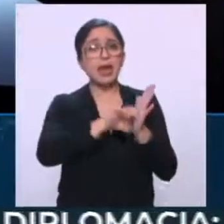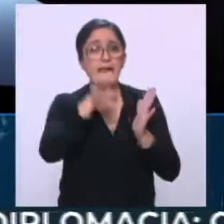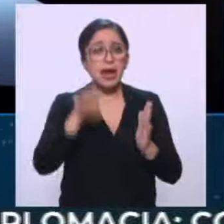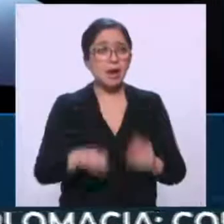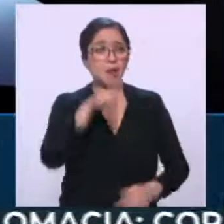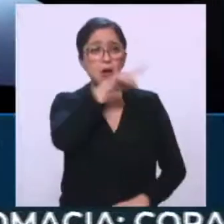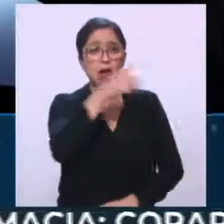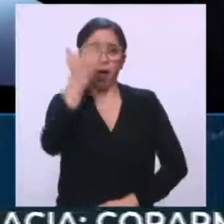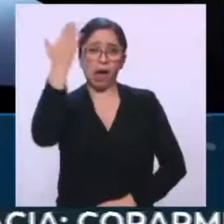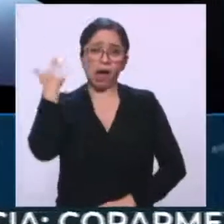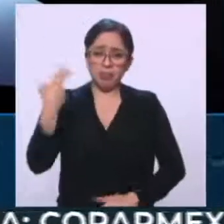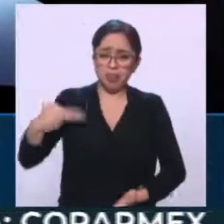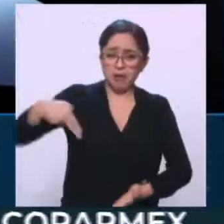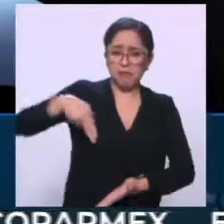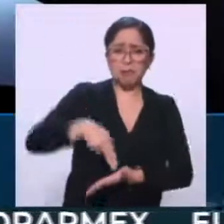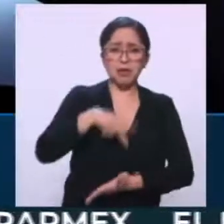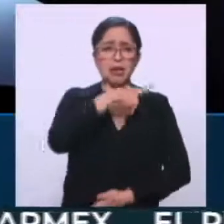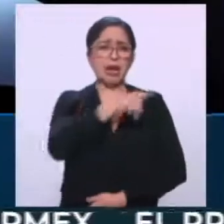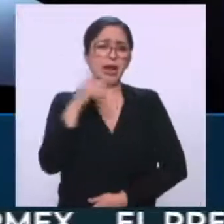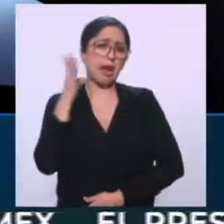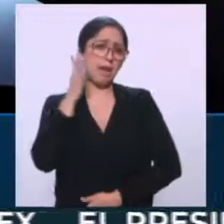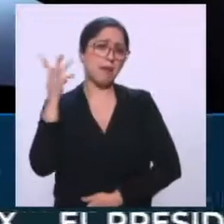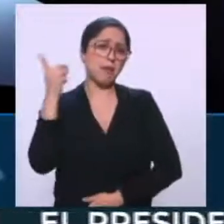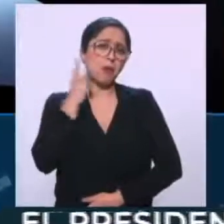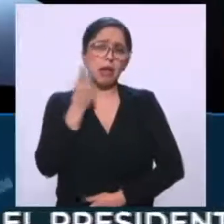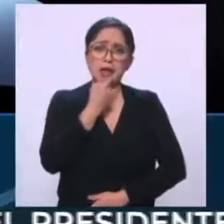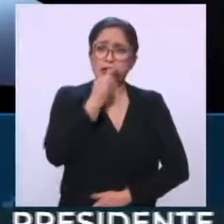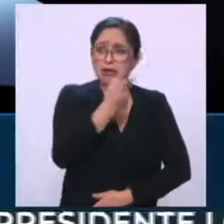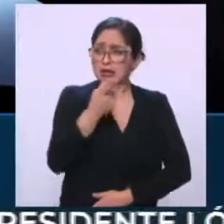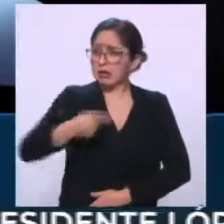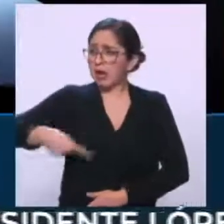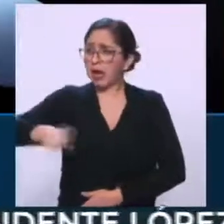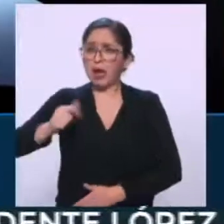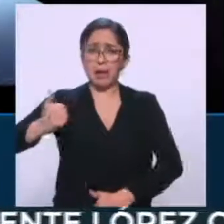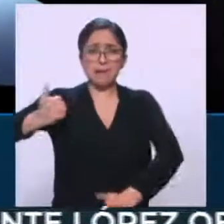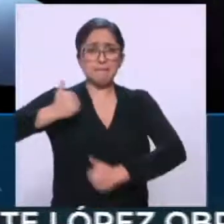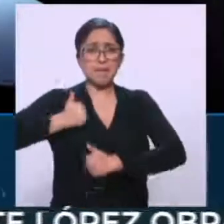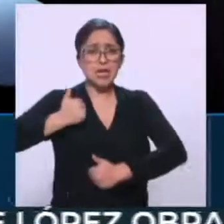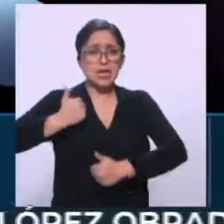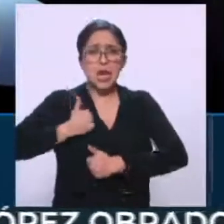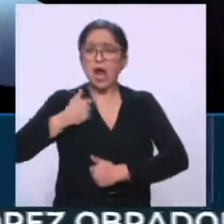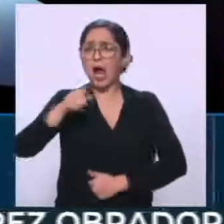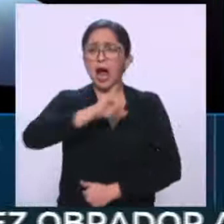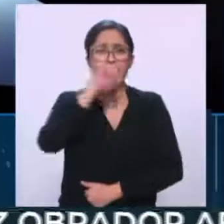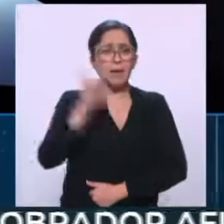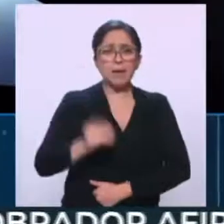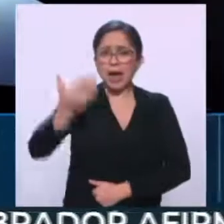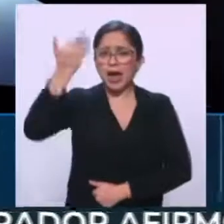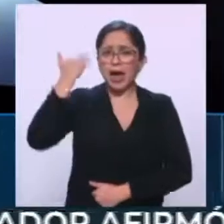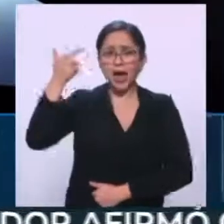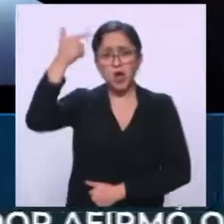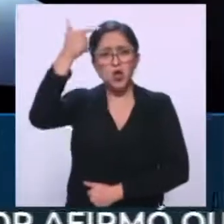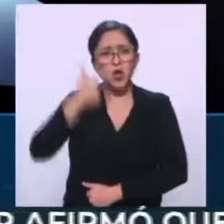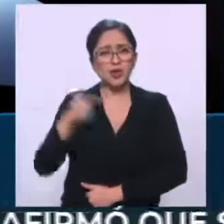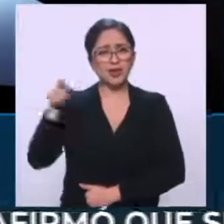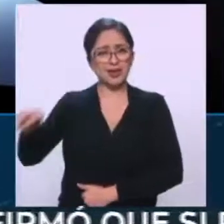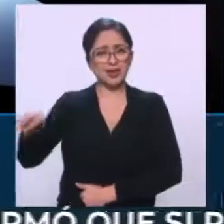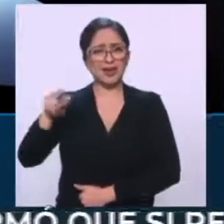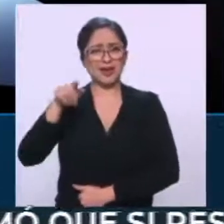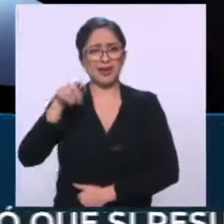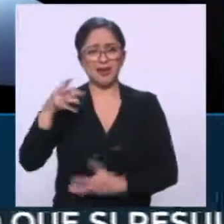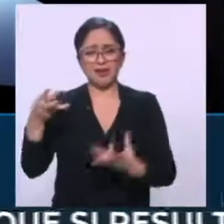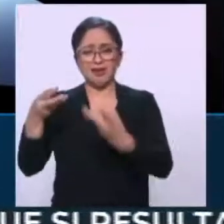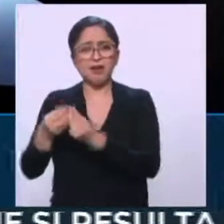habido un solo militar en activo en la noche de Iguala, y ahora ya hay un detenido, recuerdan ustedes, militar, que está detenido,